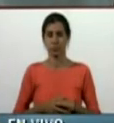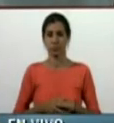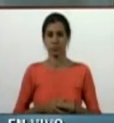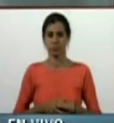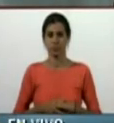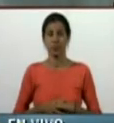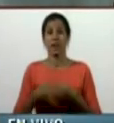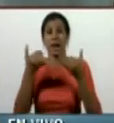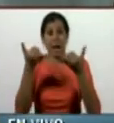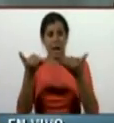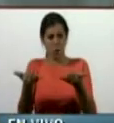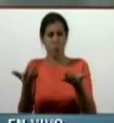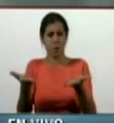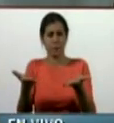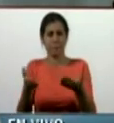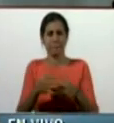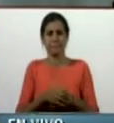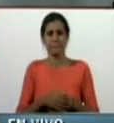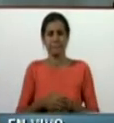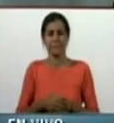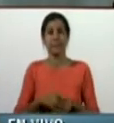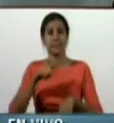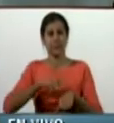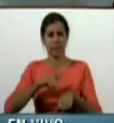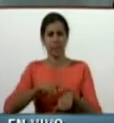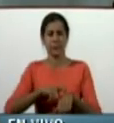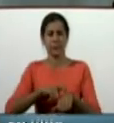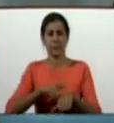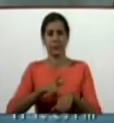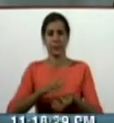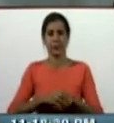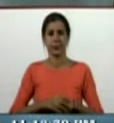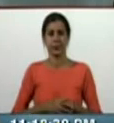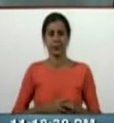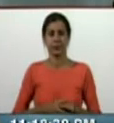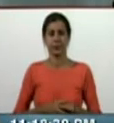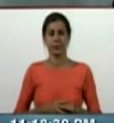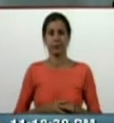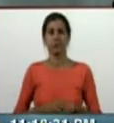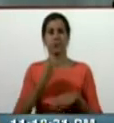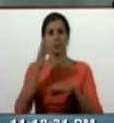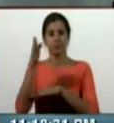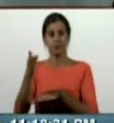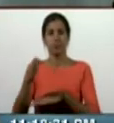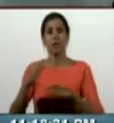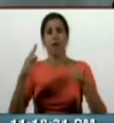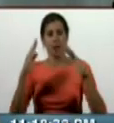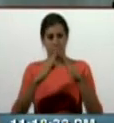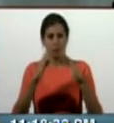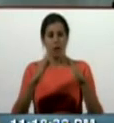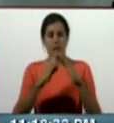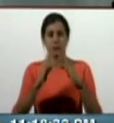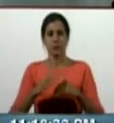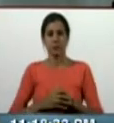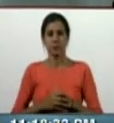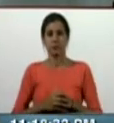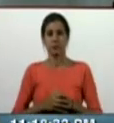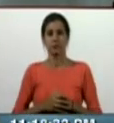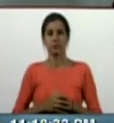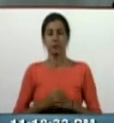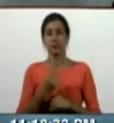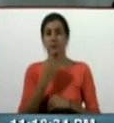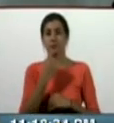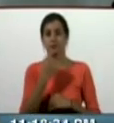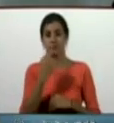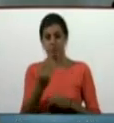que ahora es el momento de ir a sus casas a indicarles